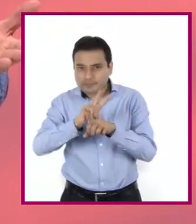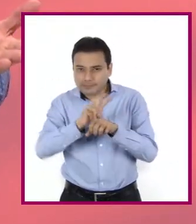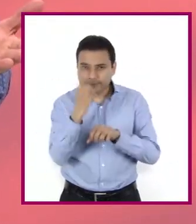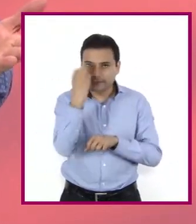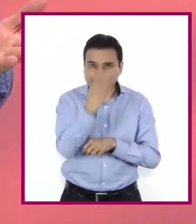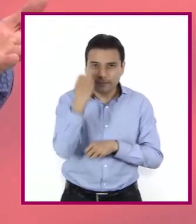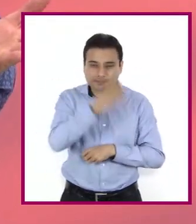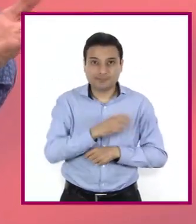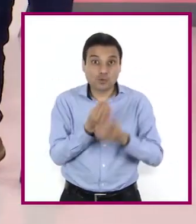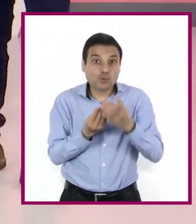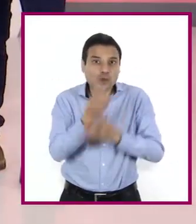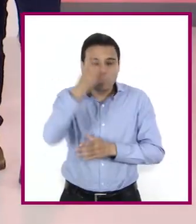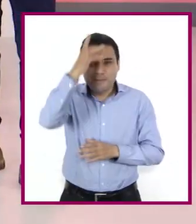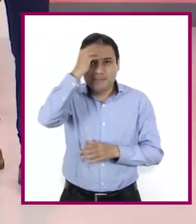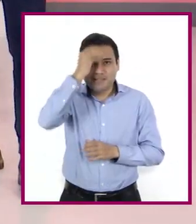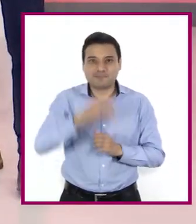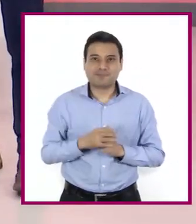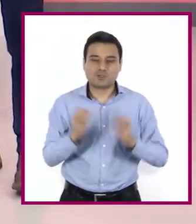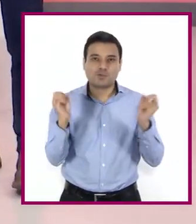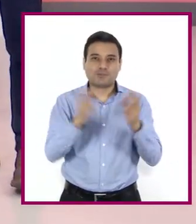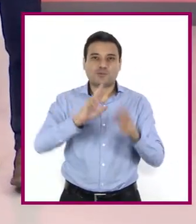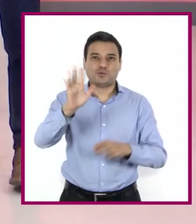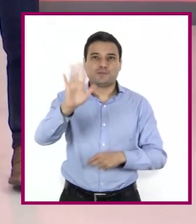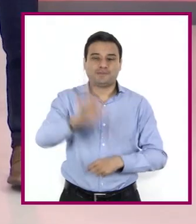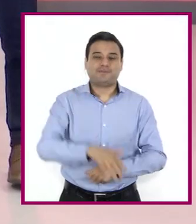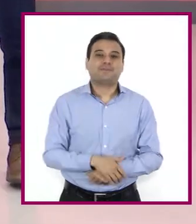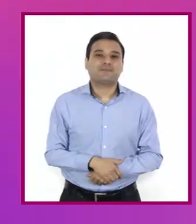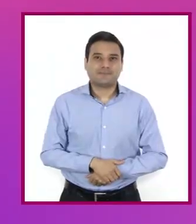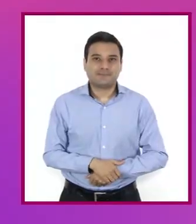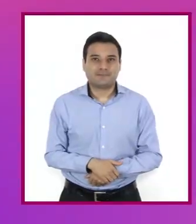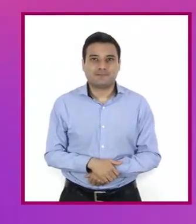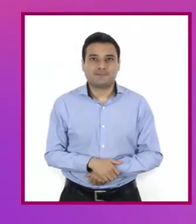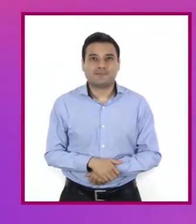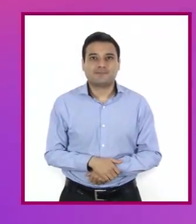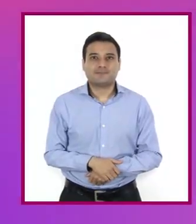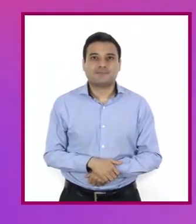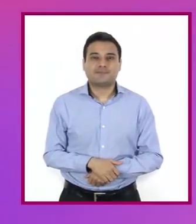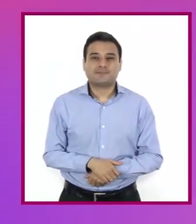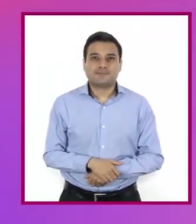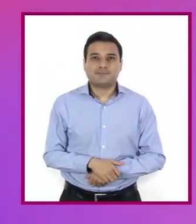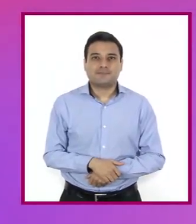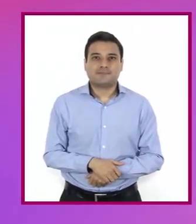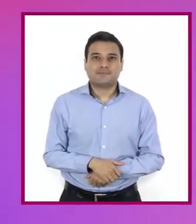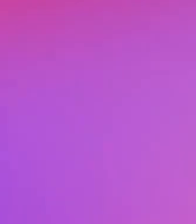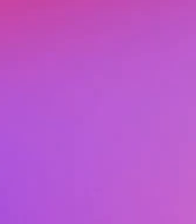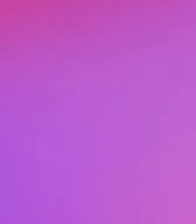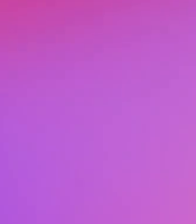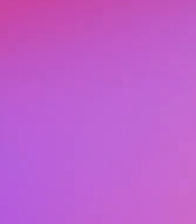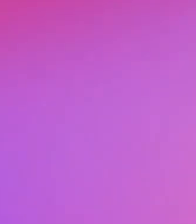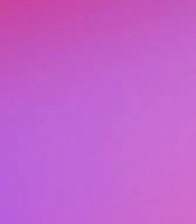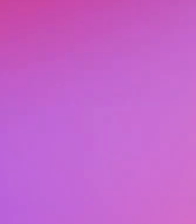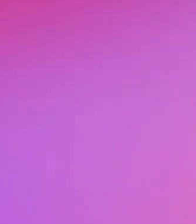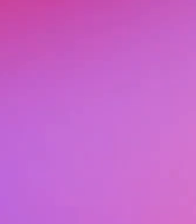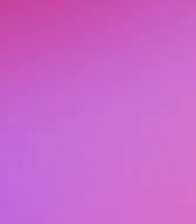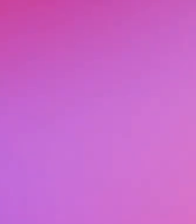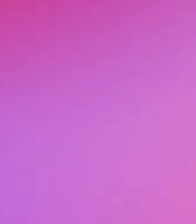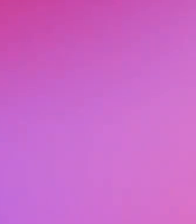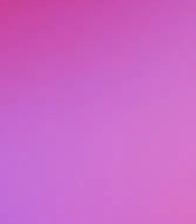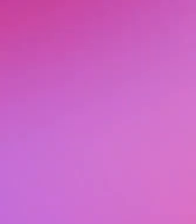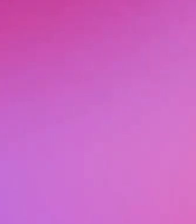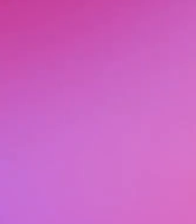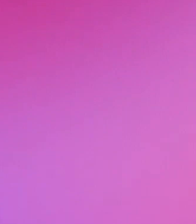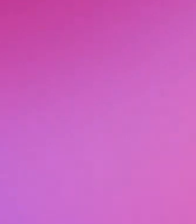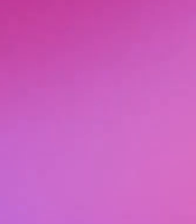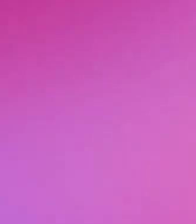¿Hemos aprendido algo nuevo juntos? ¡Hasta la próxima! Si tienes dudas o necesitas ayuda, llama al Centro